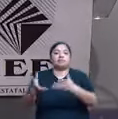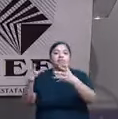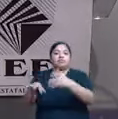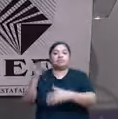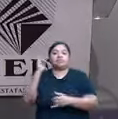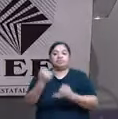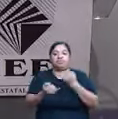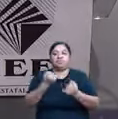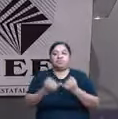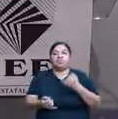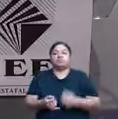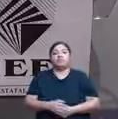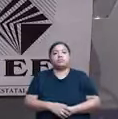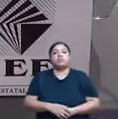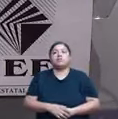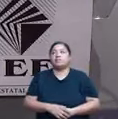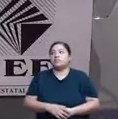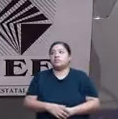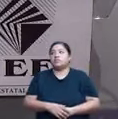urna.